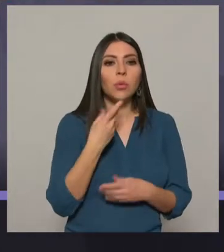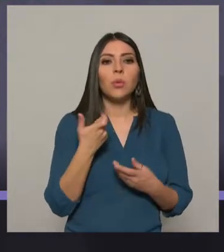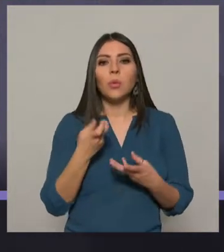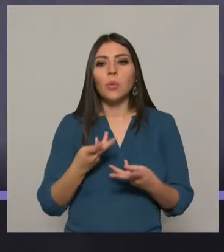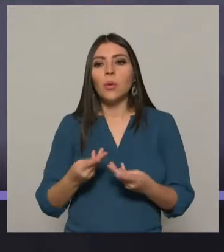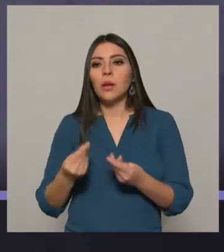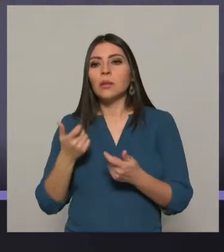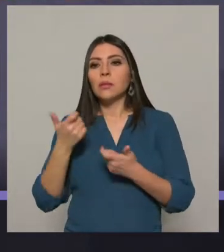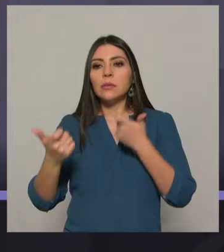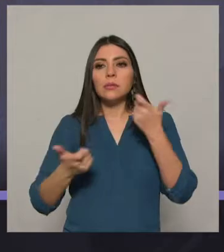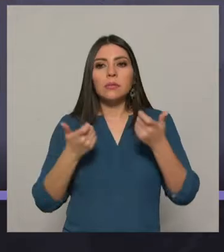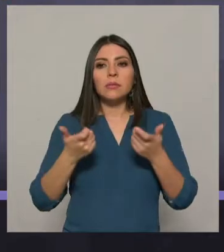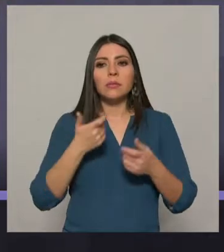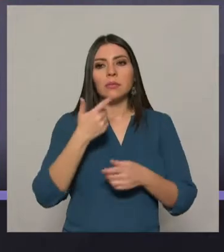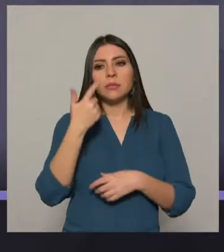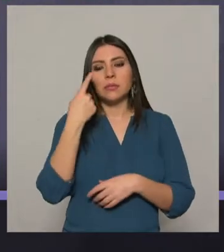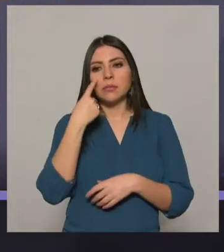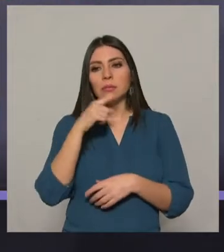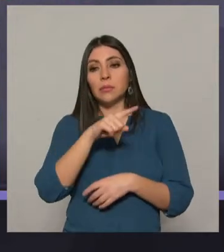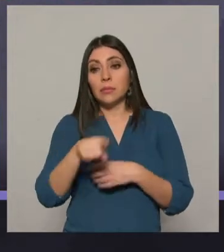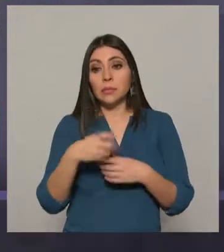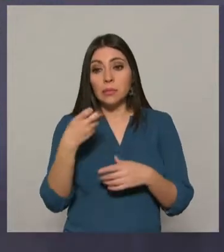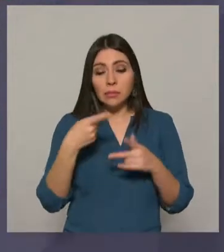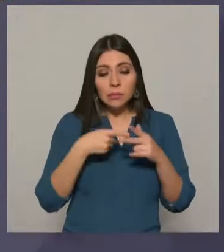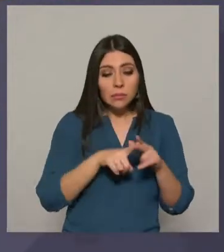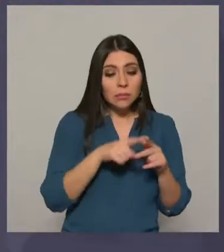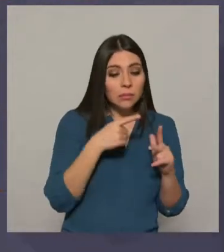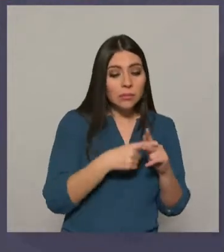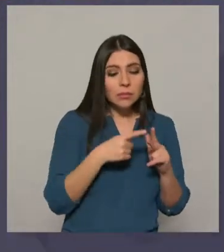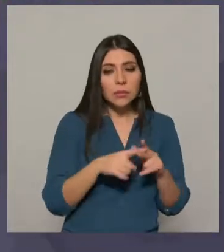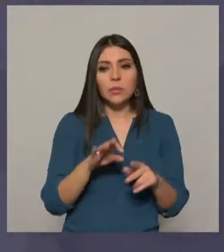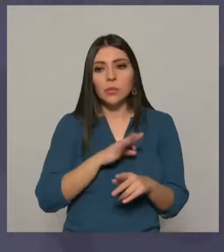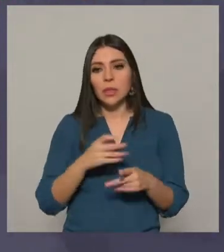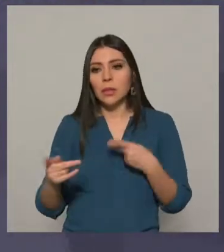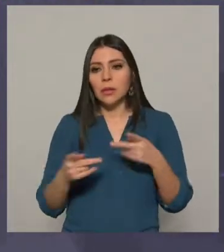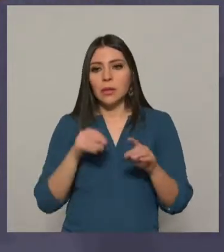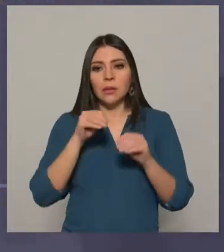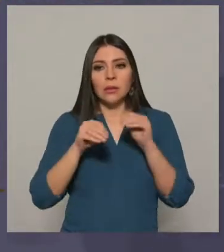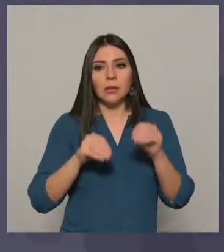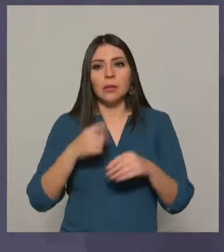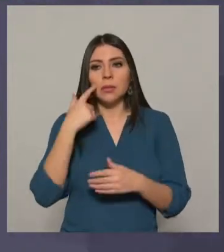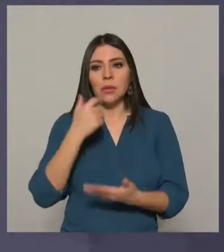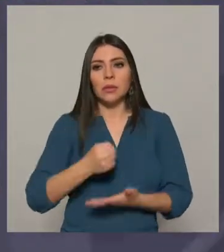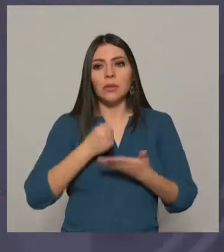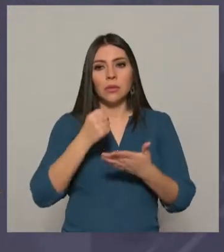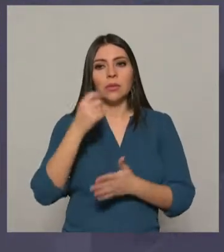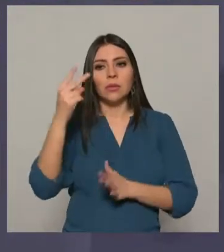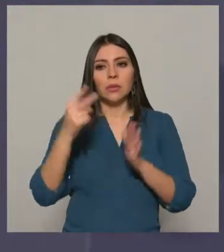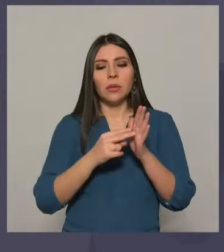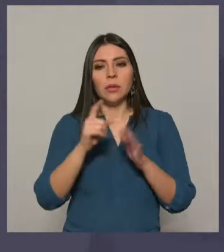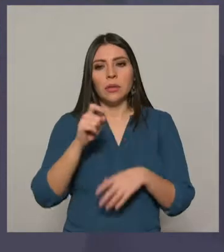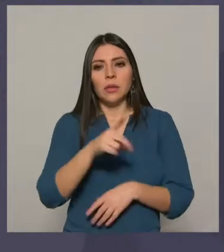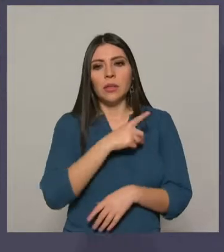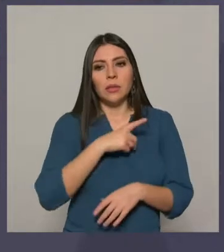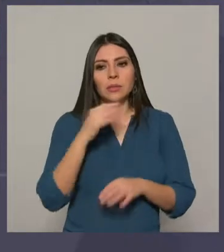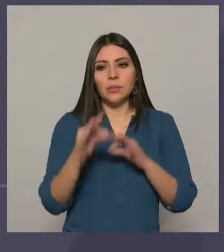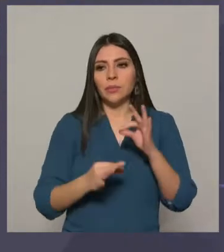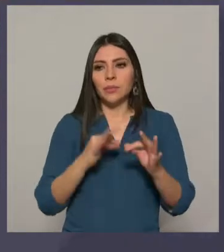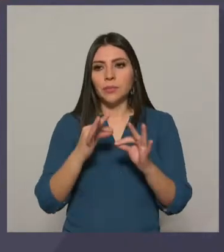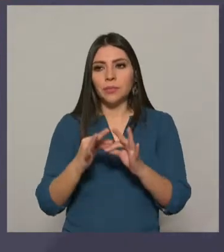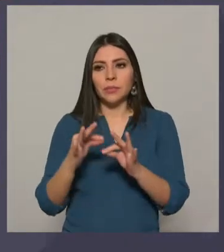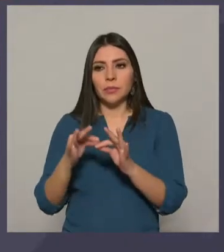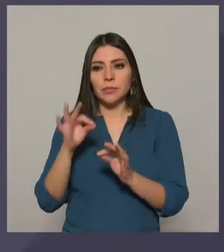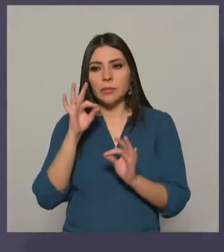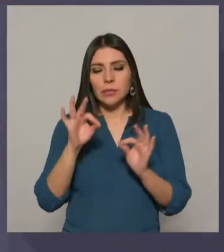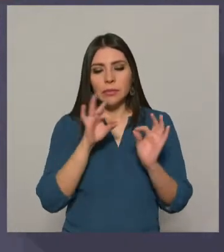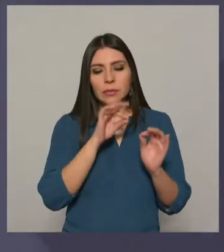esos criterios me parece que podríamos estar en condiciones de elaborar este presupuesto para el 2020, que tiene que cubrir estas cuestiones